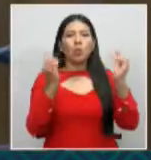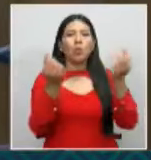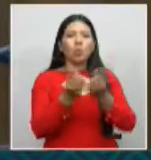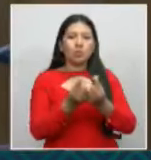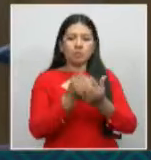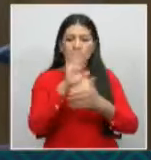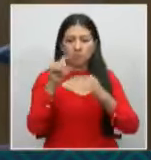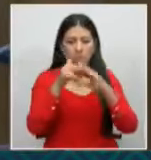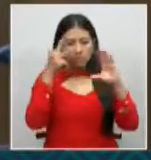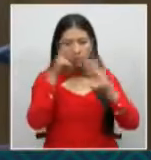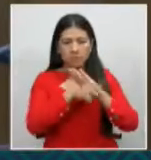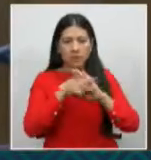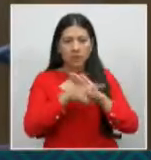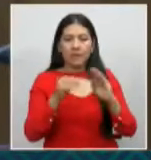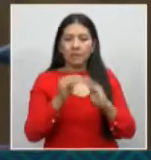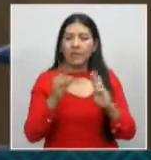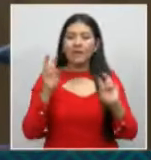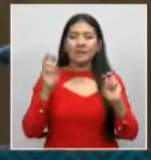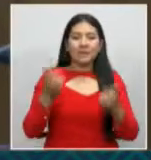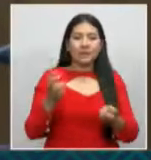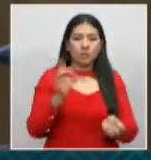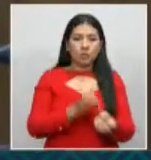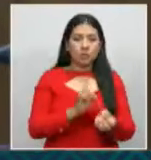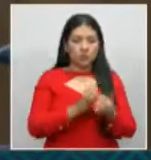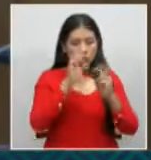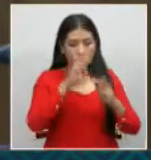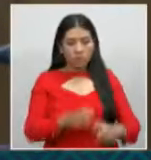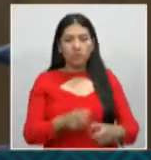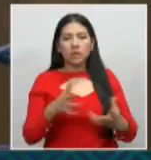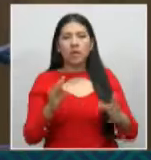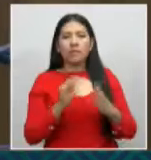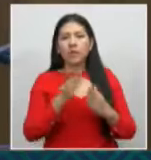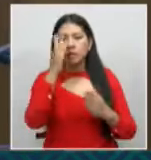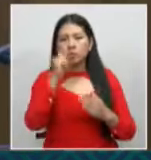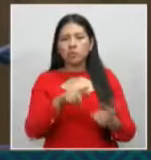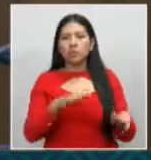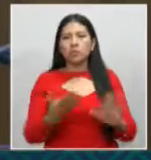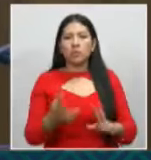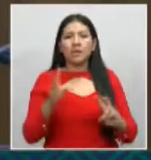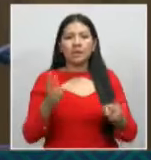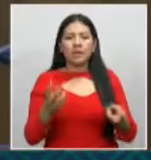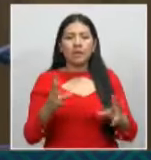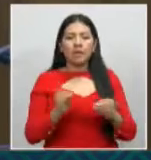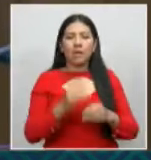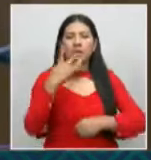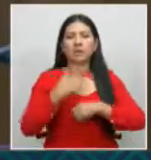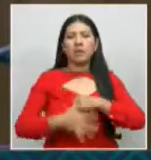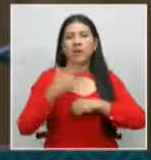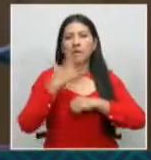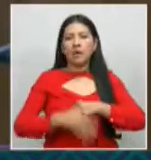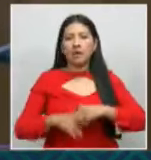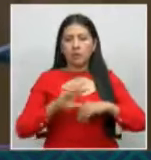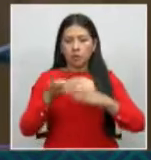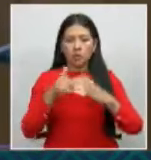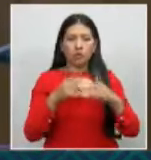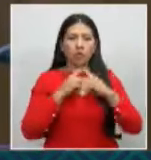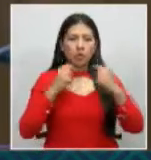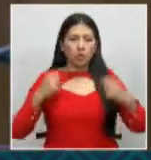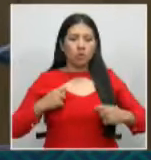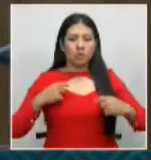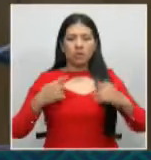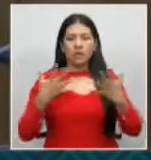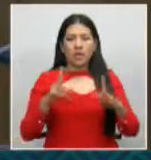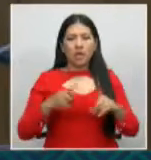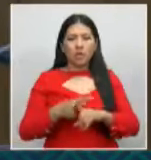De la muerte, de acuerdo al certificado de defunción, serían shock hipovolémico, trauma cervical, torácico, abdominal, penetrante con un